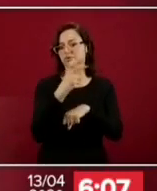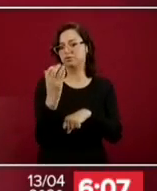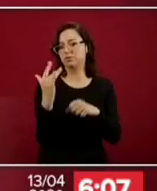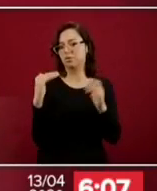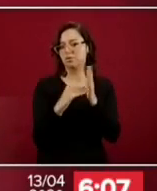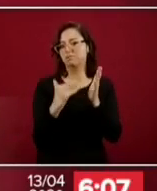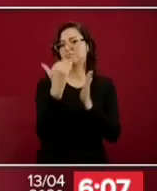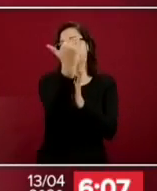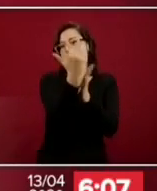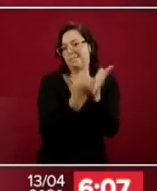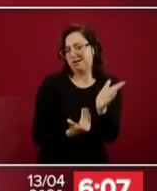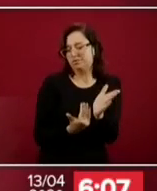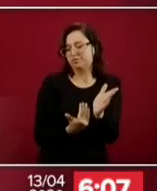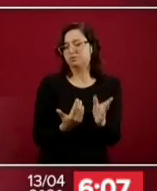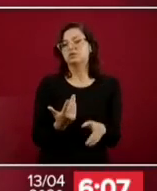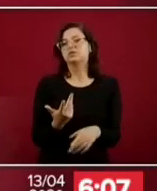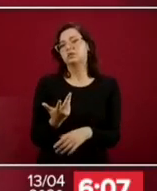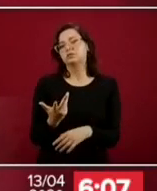Entonces, por eso